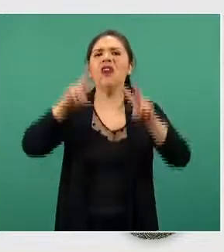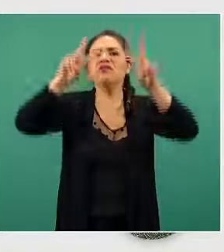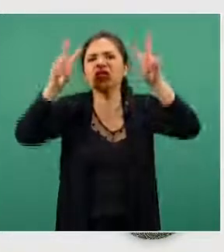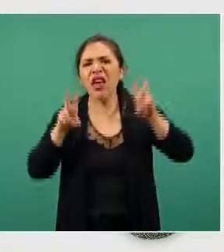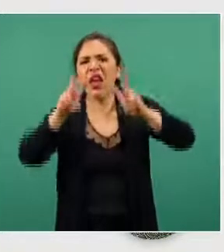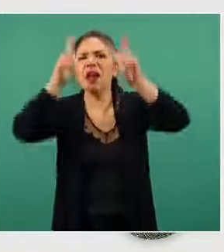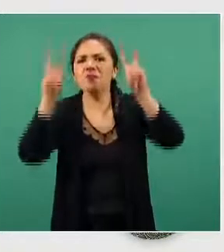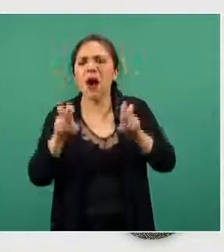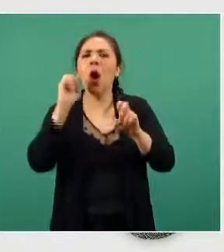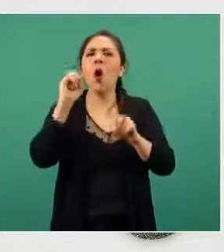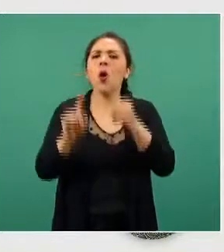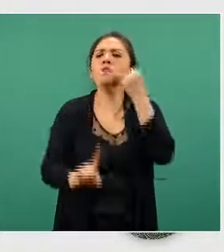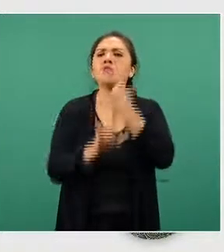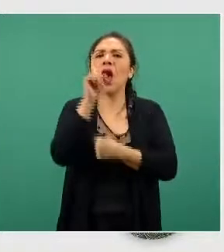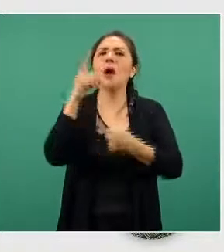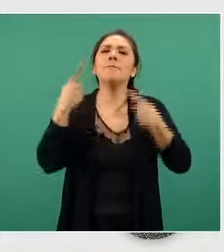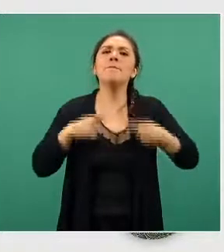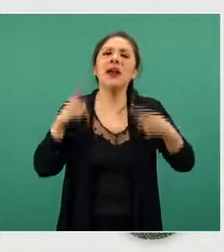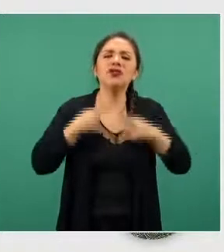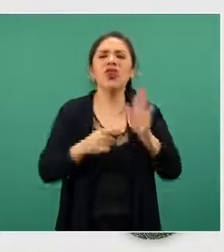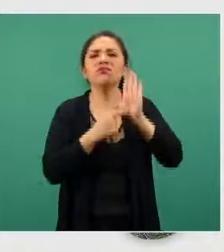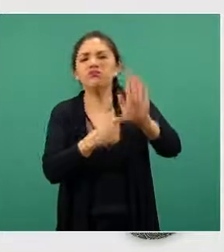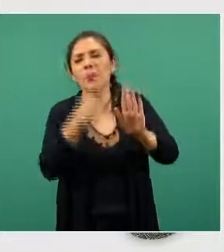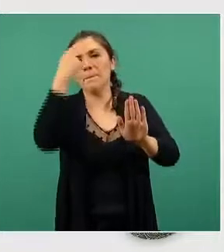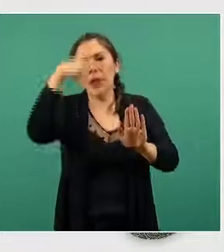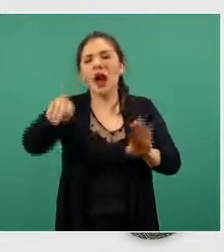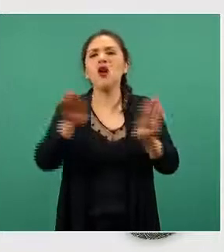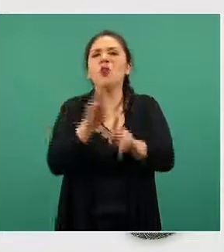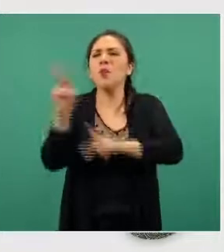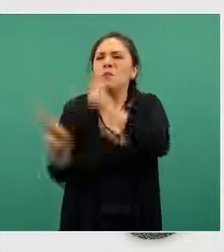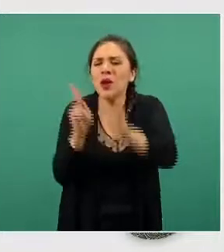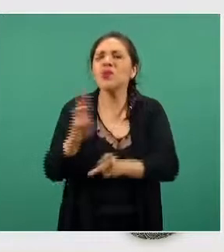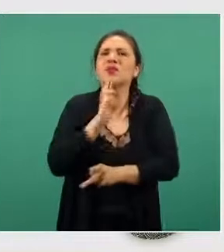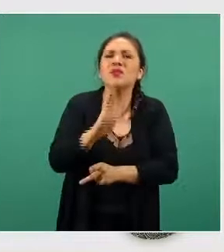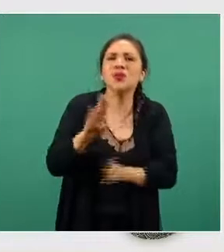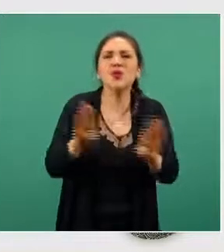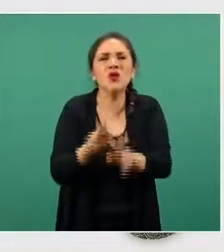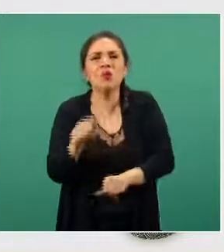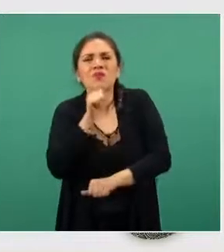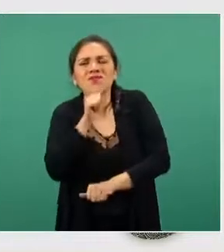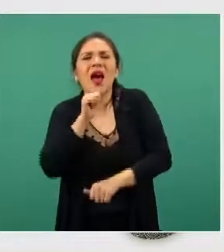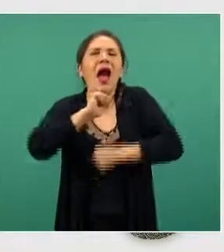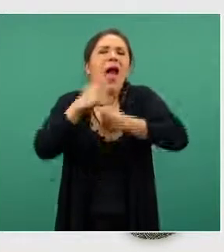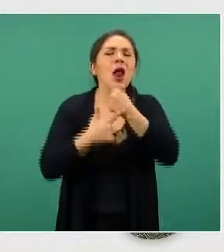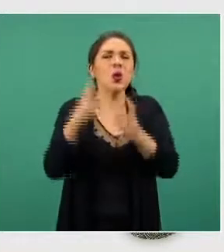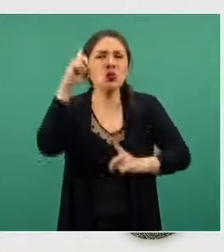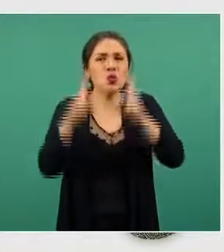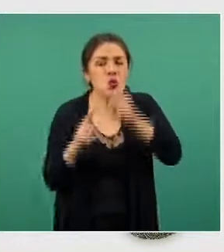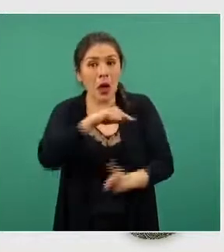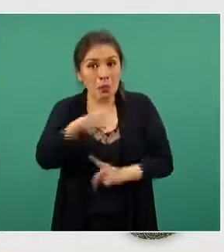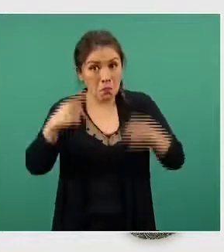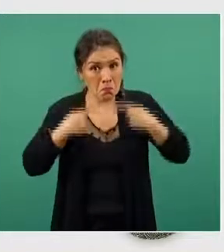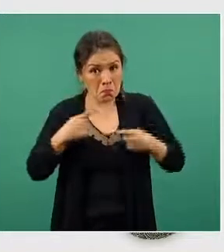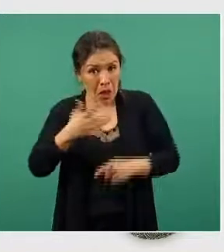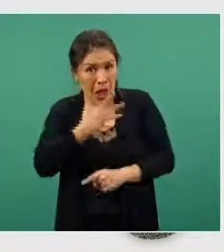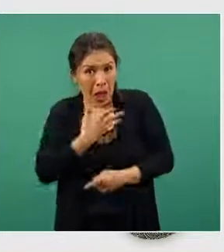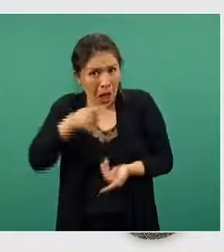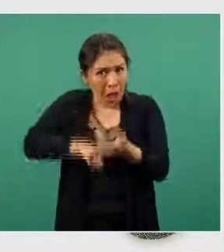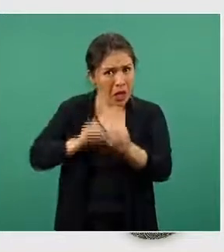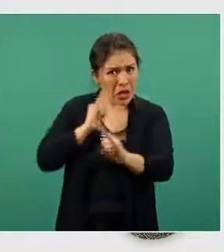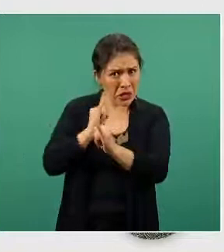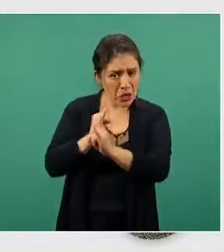casos clínicos, sección de preguntas y respuestas, resolución de problemas prácticos. Cualquier persona que tenga acceso a Internet